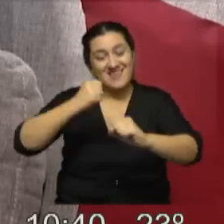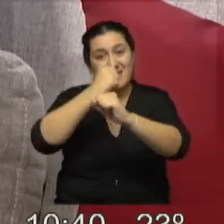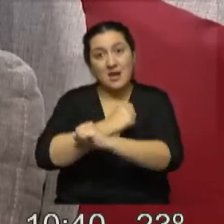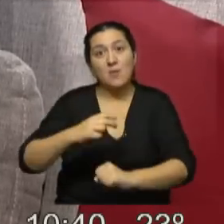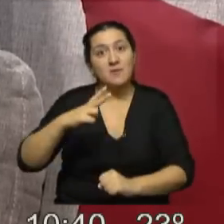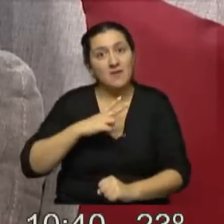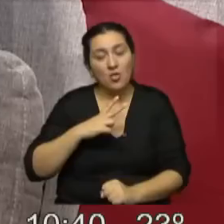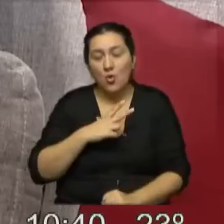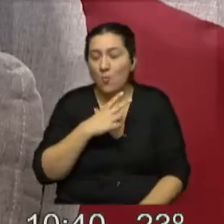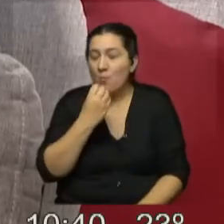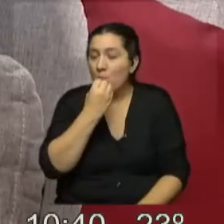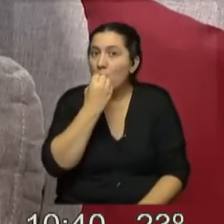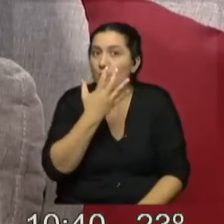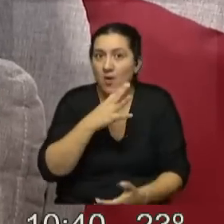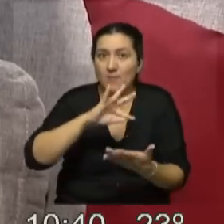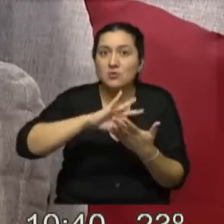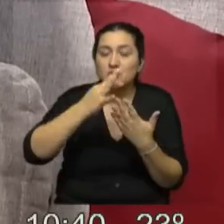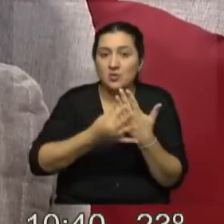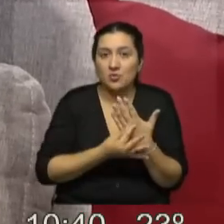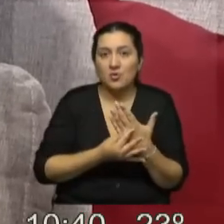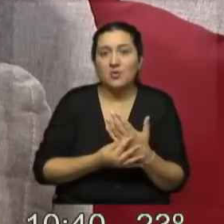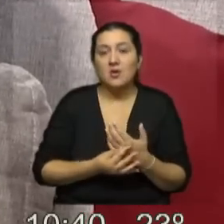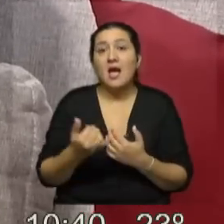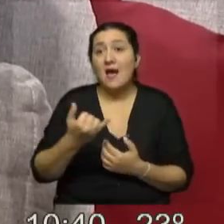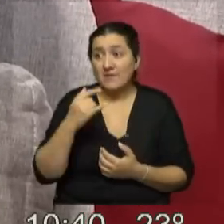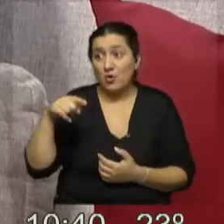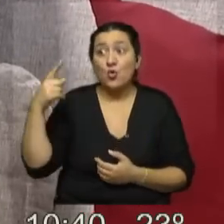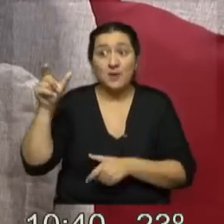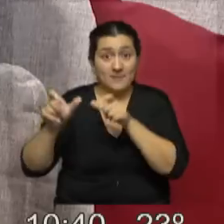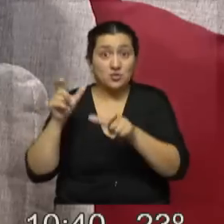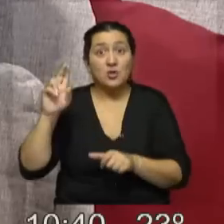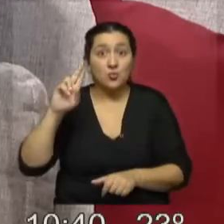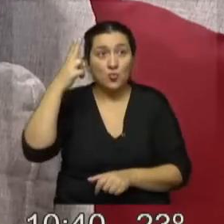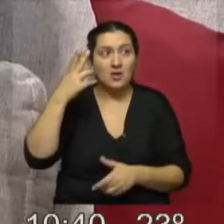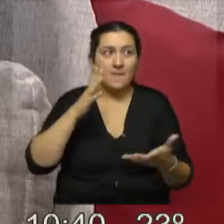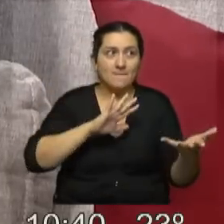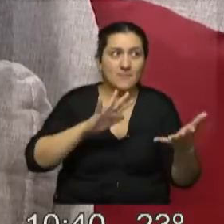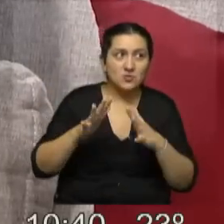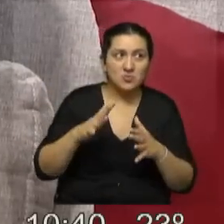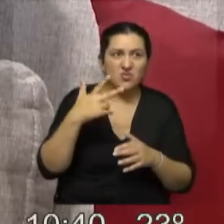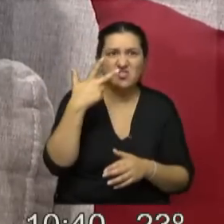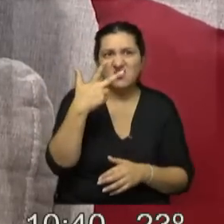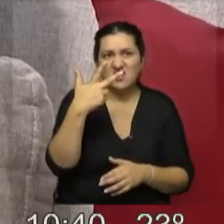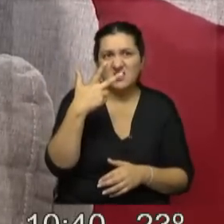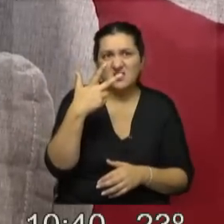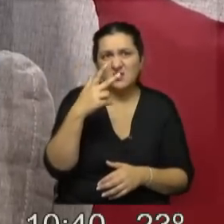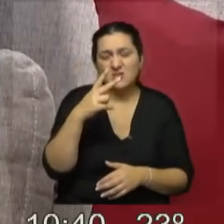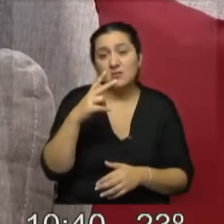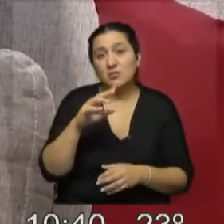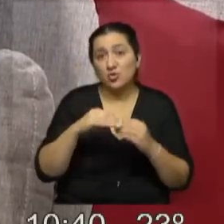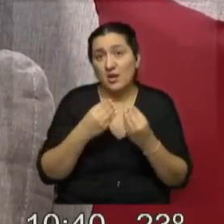enorme enorme habíamos otros uruguayos Éramos unos tres uruguayos más